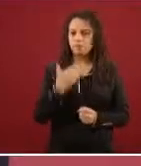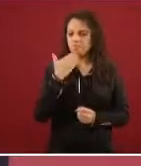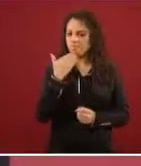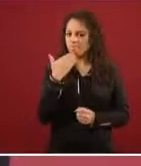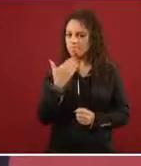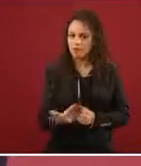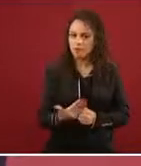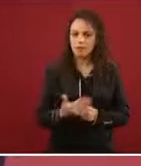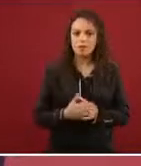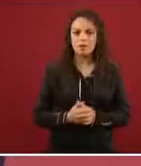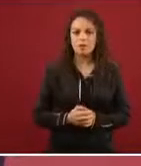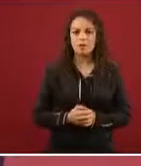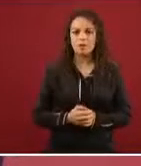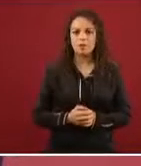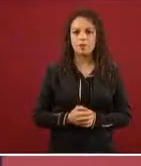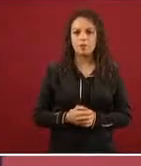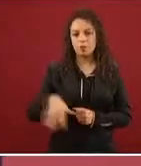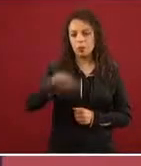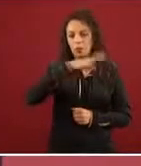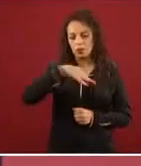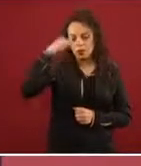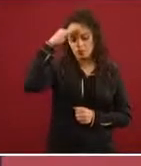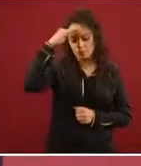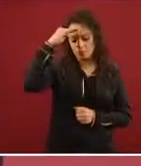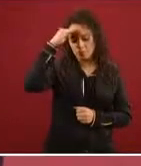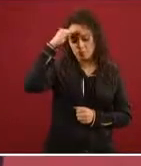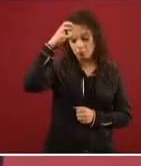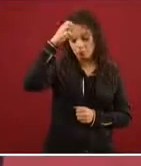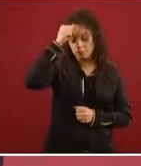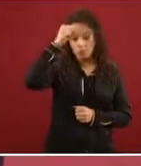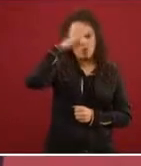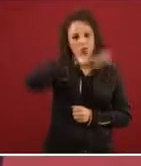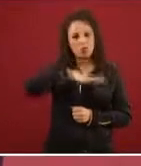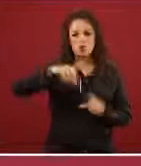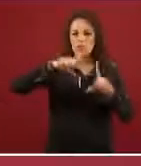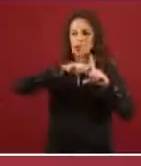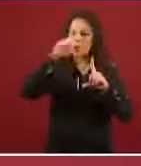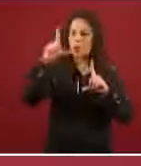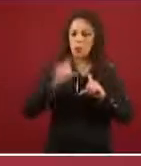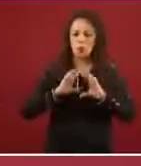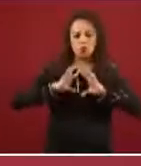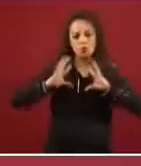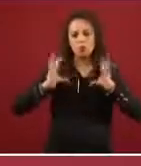esa conciencia colectiva, si todos